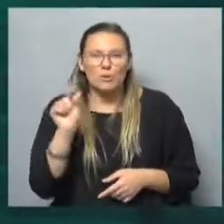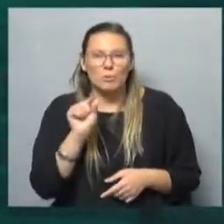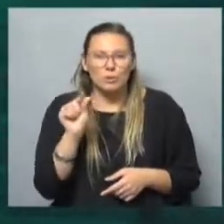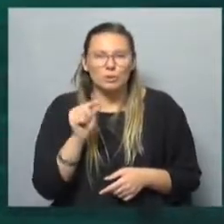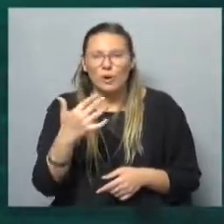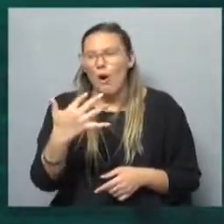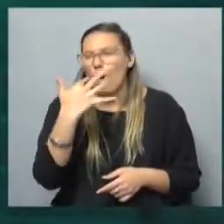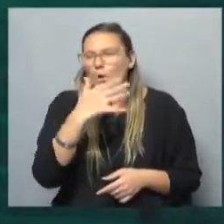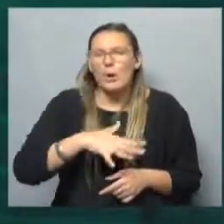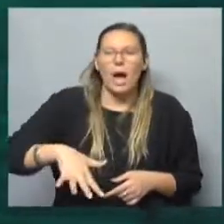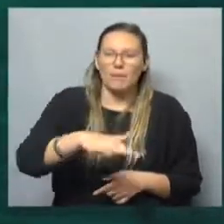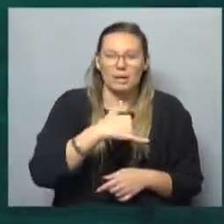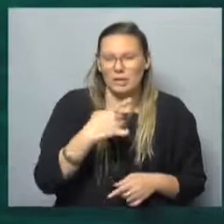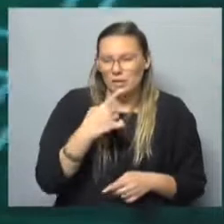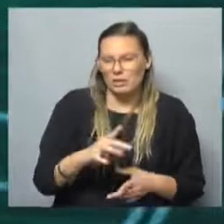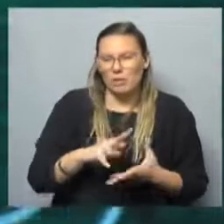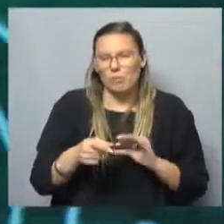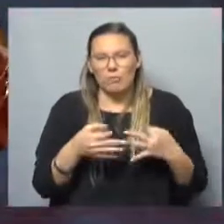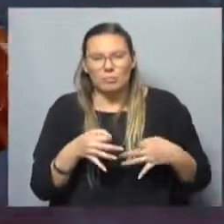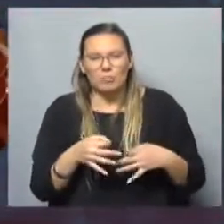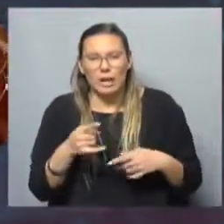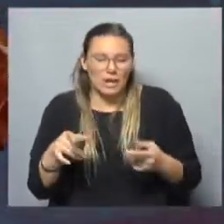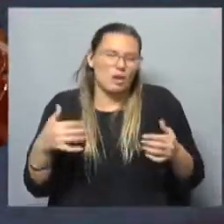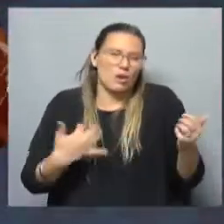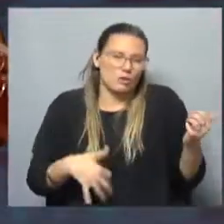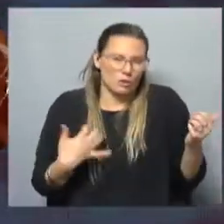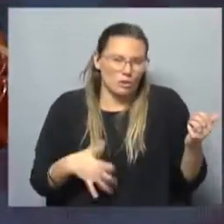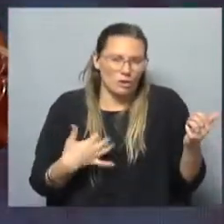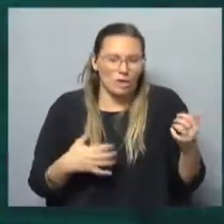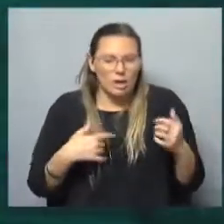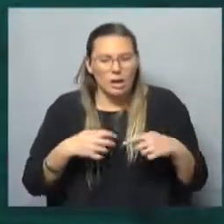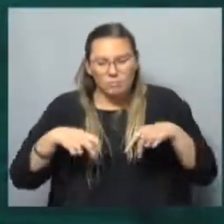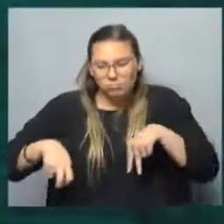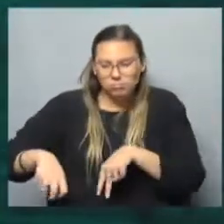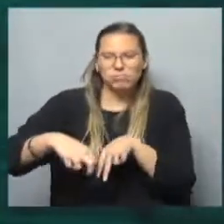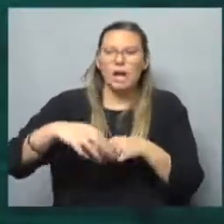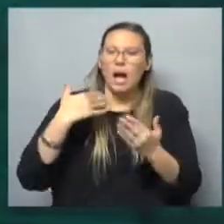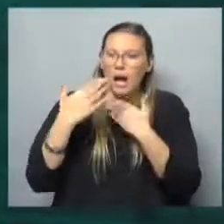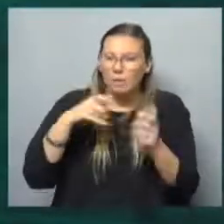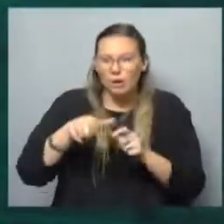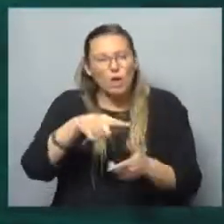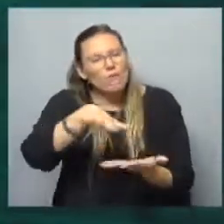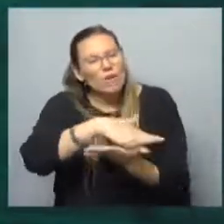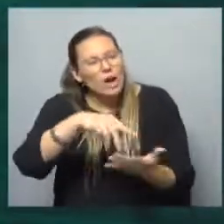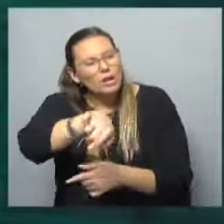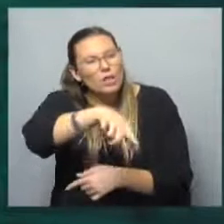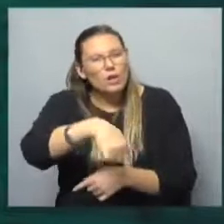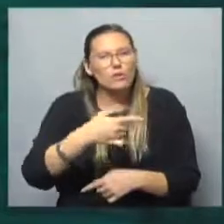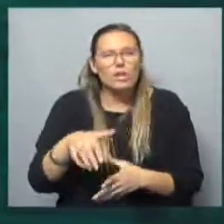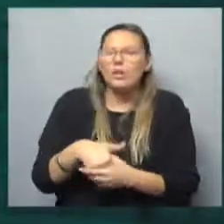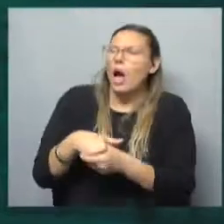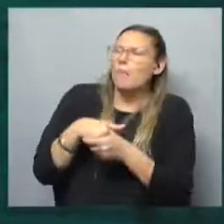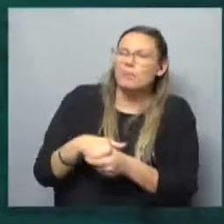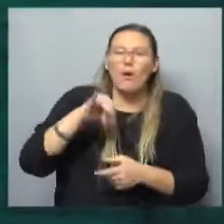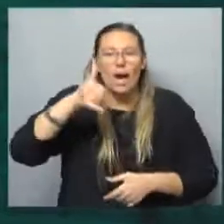barrio. ¿Viste? En los toques. Bajar y hablar con la gente, y de qué barrio sos, y dónde. Y yo soy amigo de